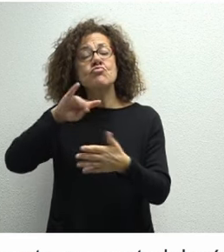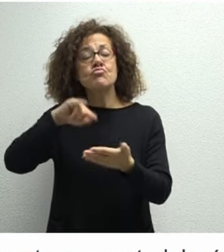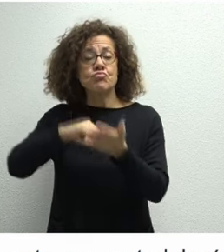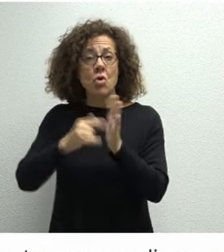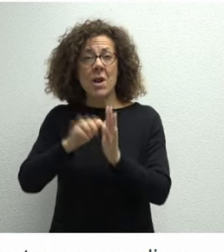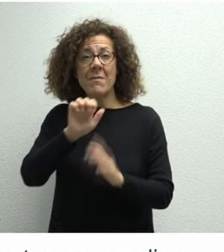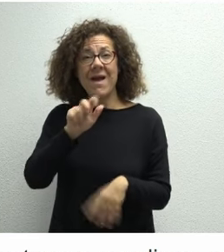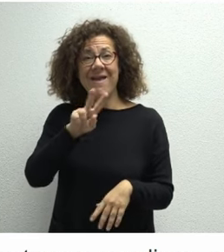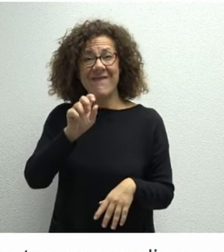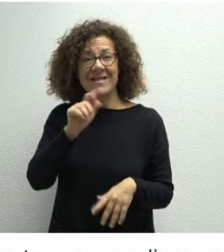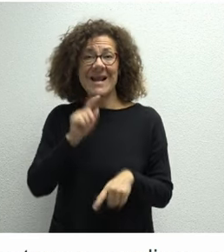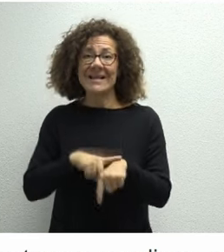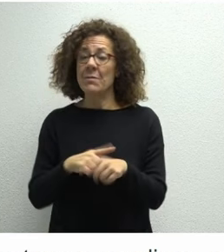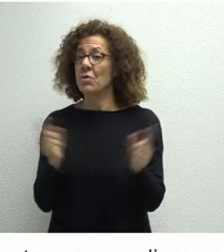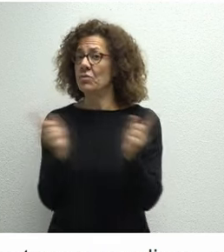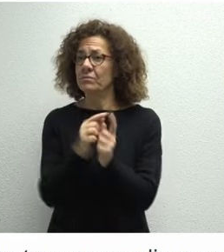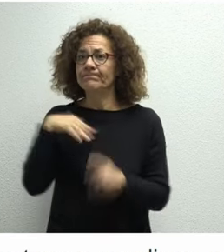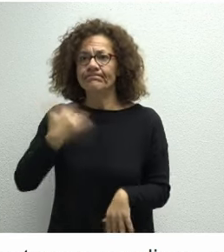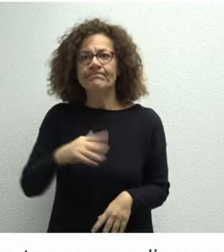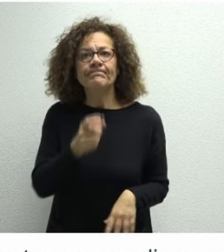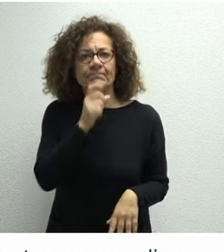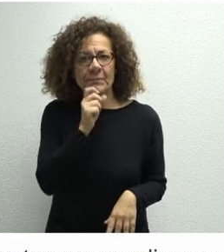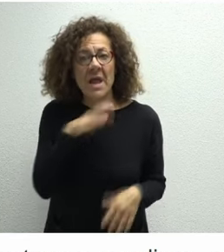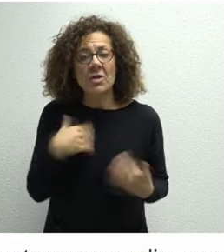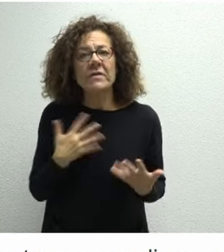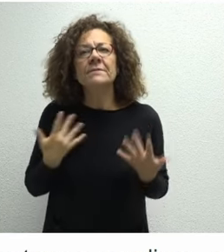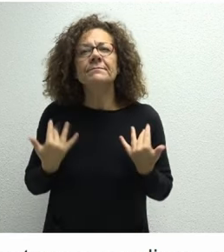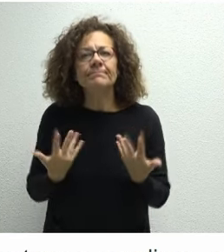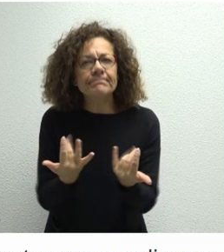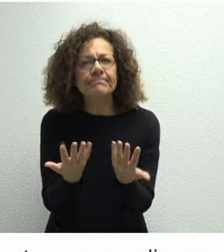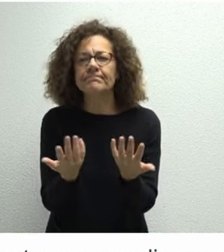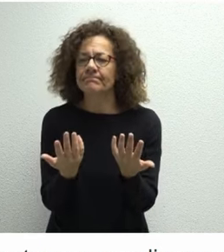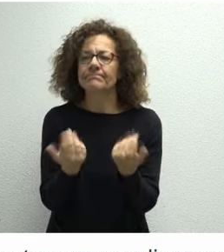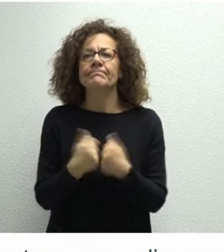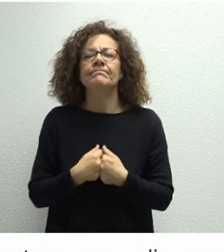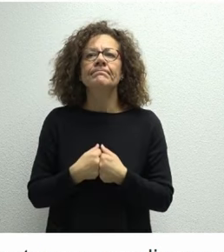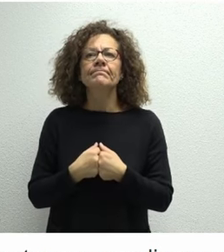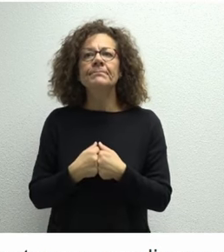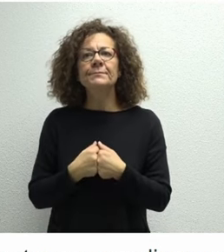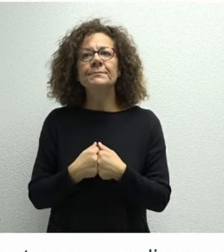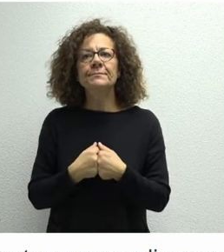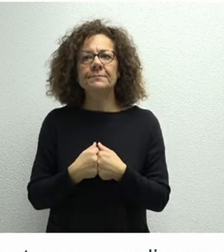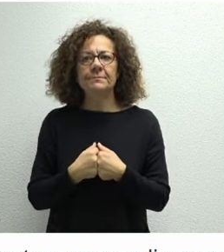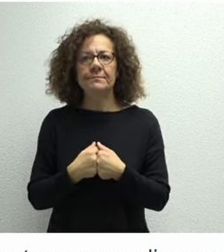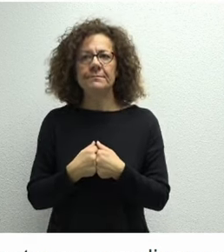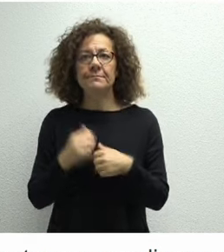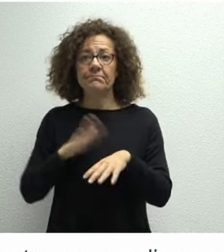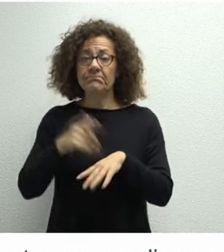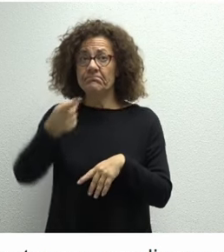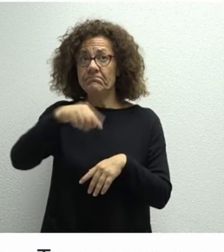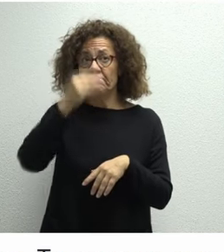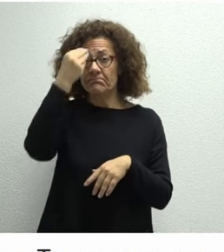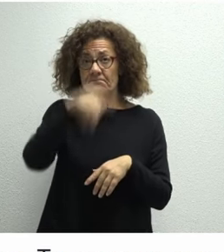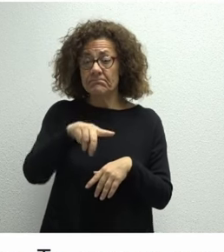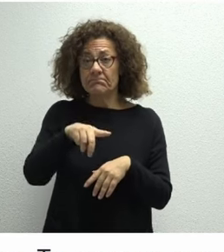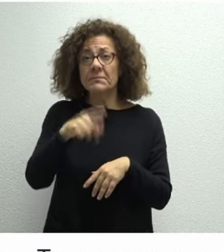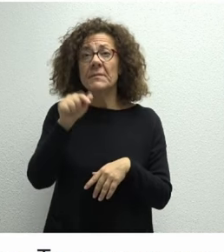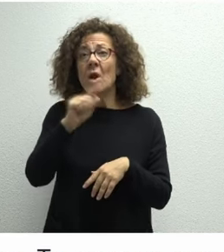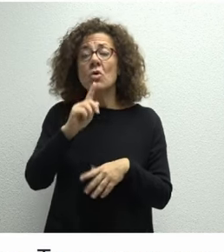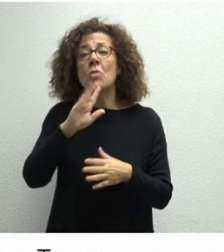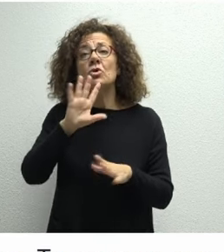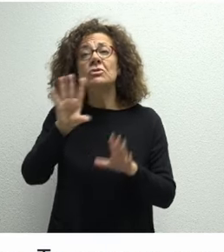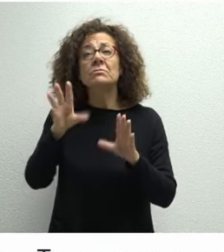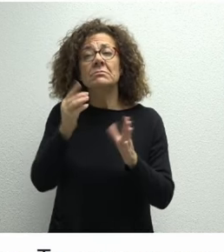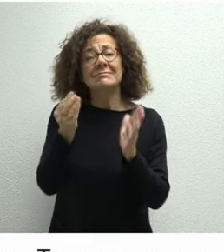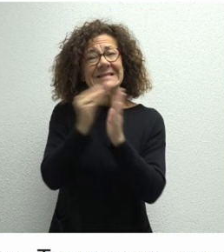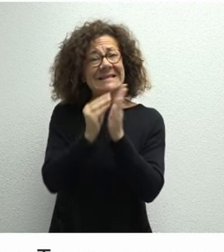y es bastante complicado vale o sea que vamos a hacer un repaso muy por encima Para que os hagáis una idea no hemos incluido estos datos como